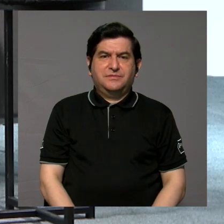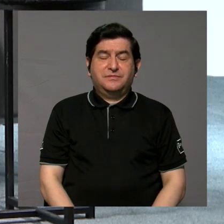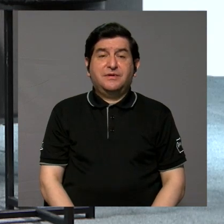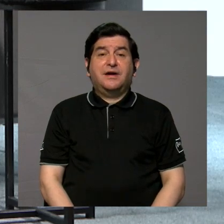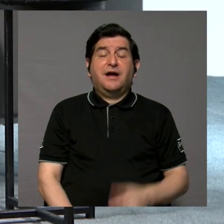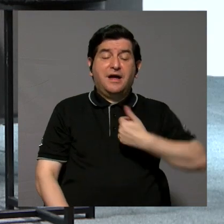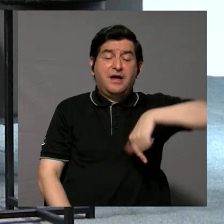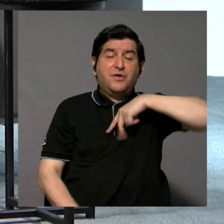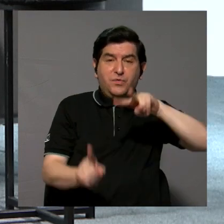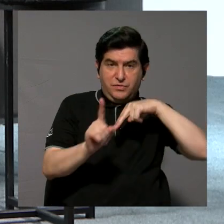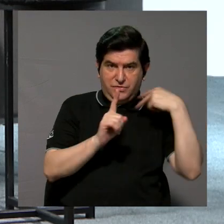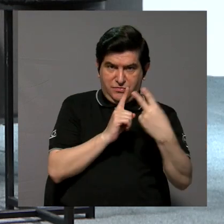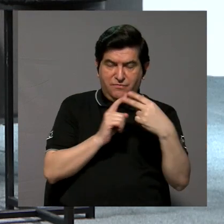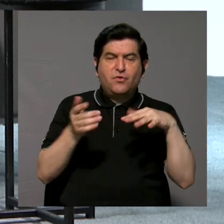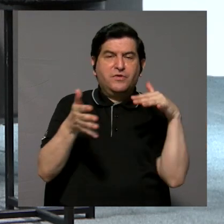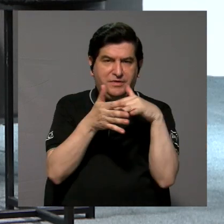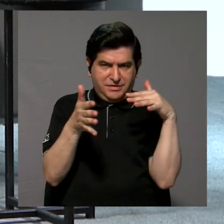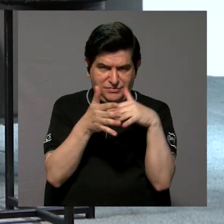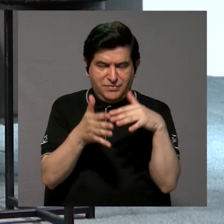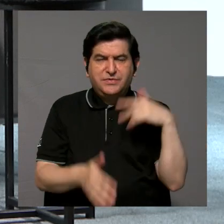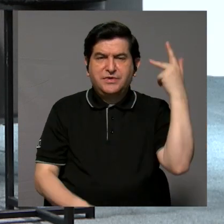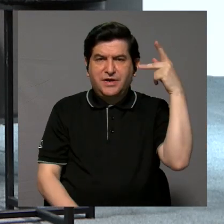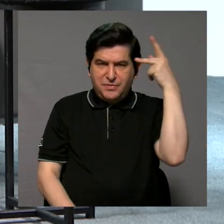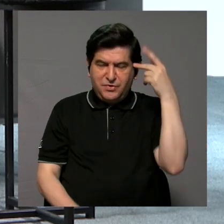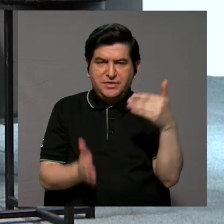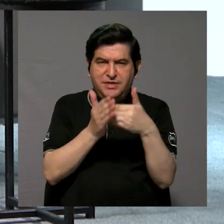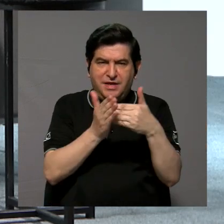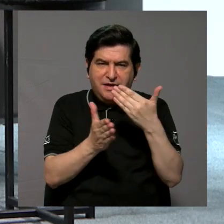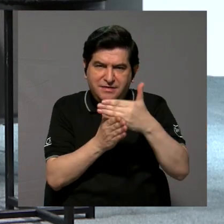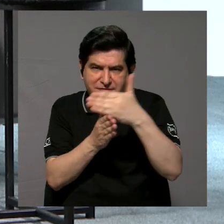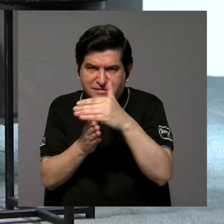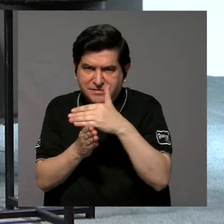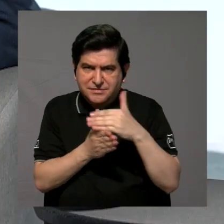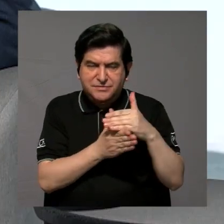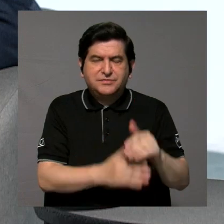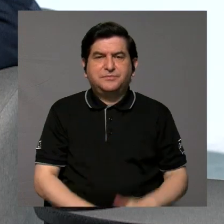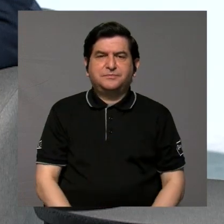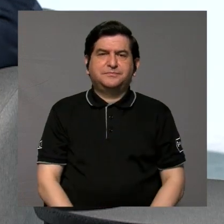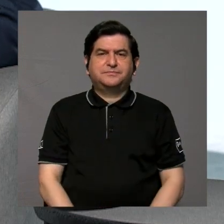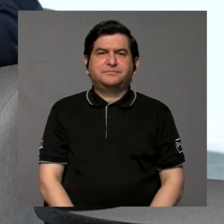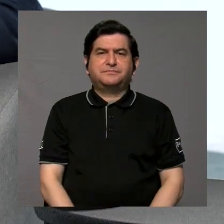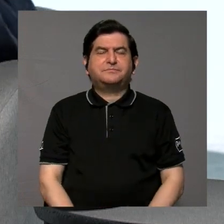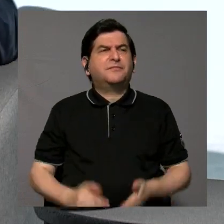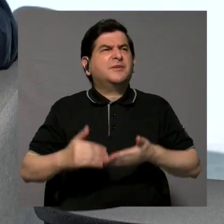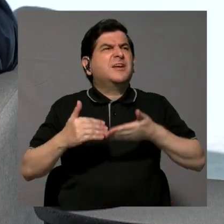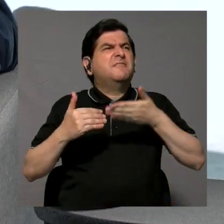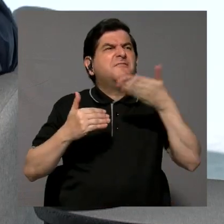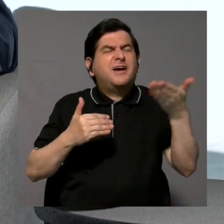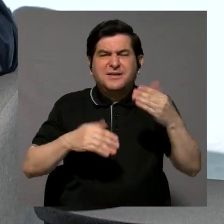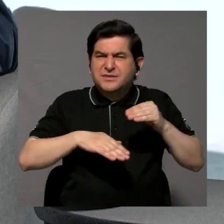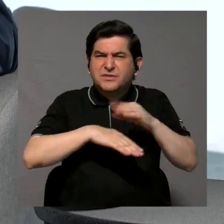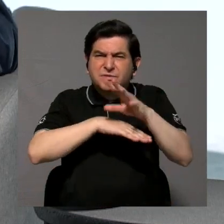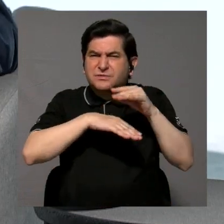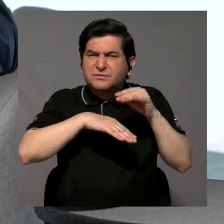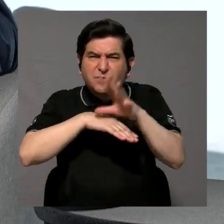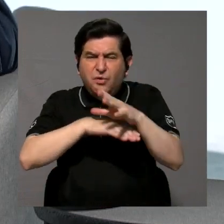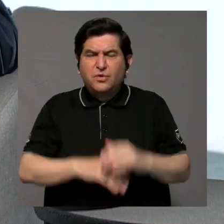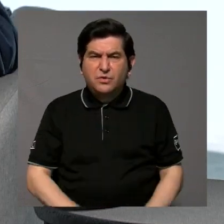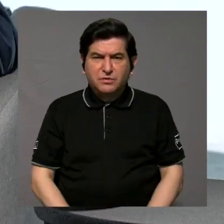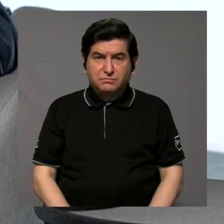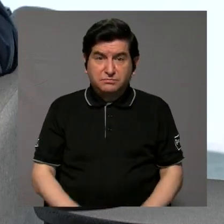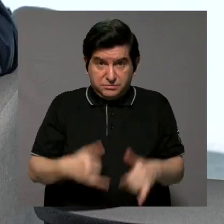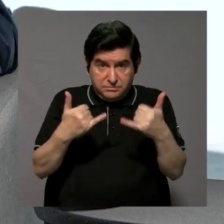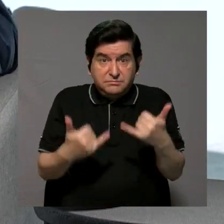el enfoque nuestro era estudiar un poco eso, las políticas redistributivas. Francisco, ¿qué factores pudieron haber incidido o